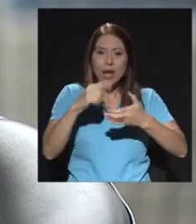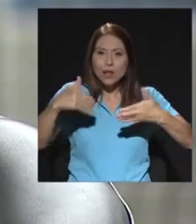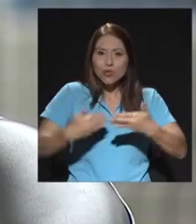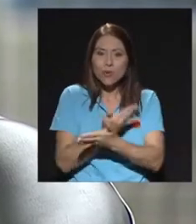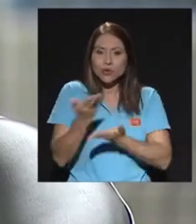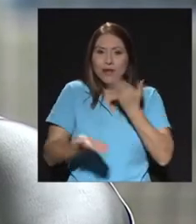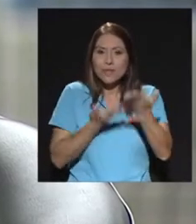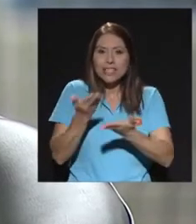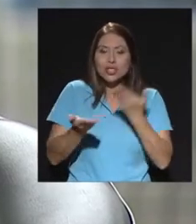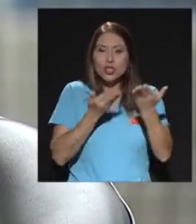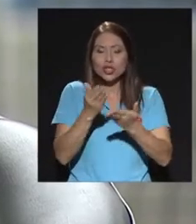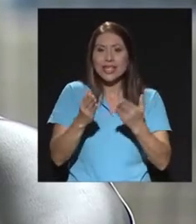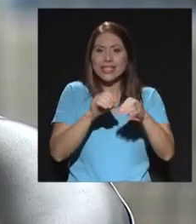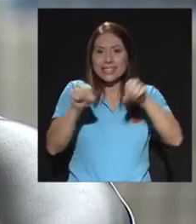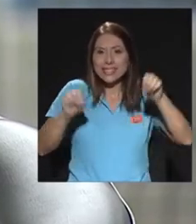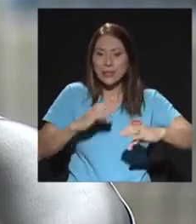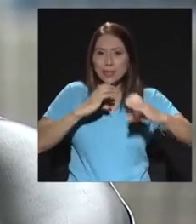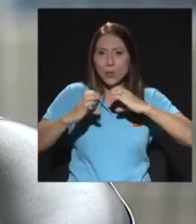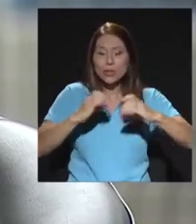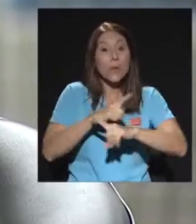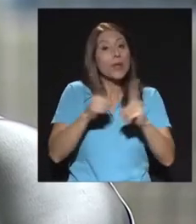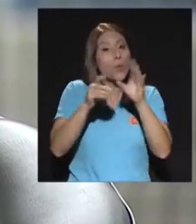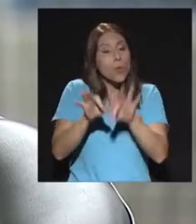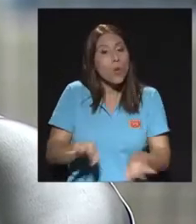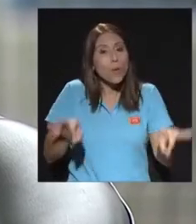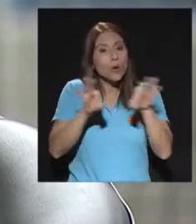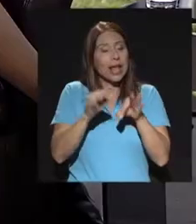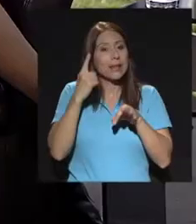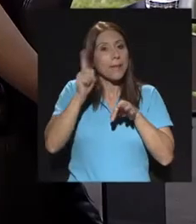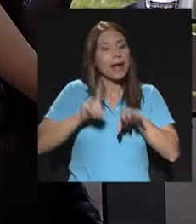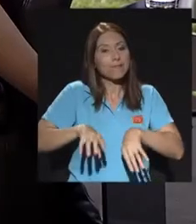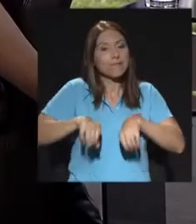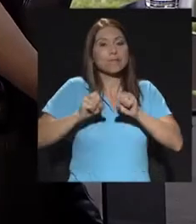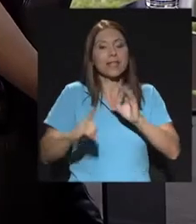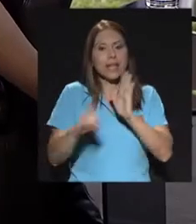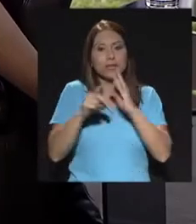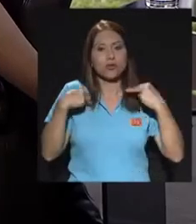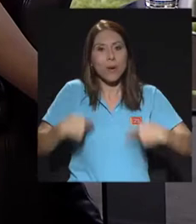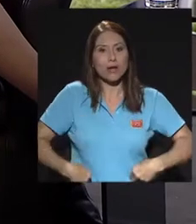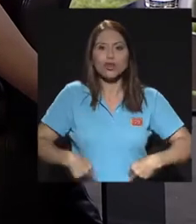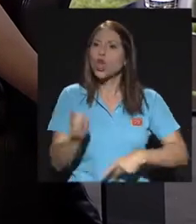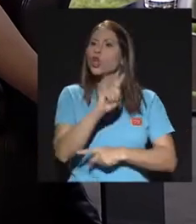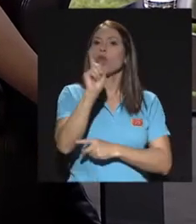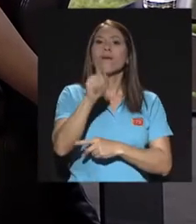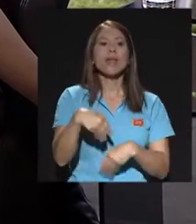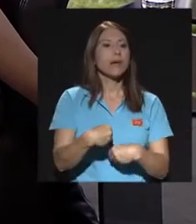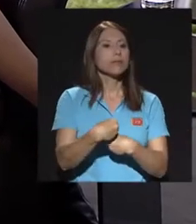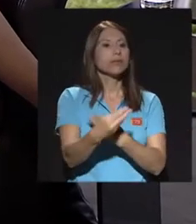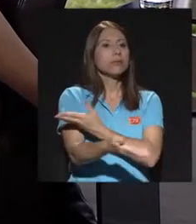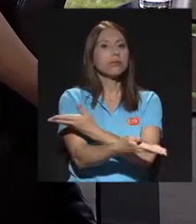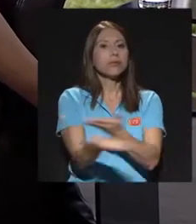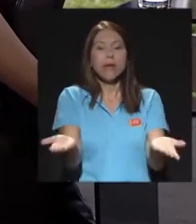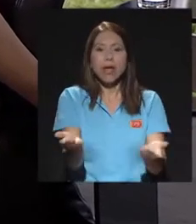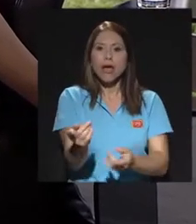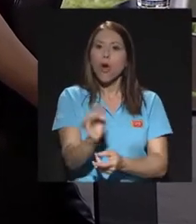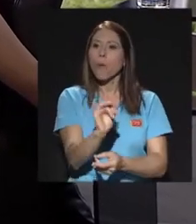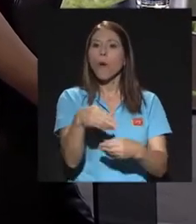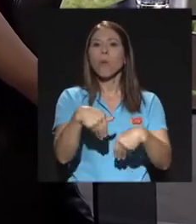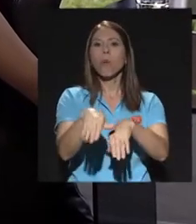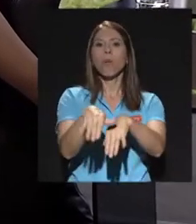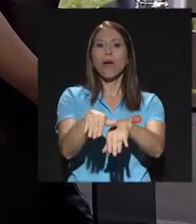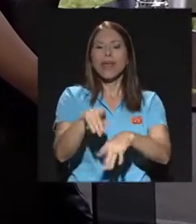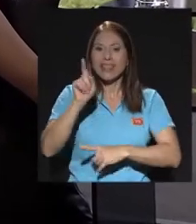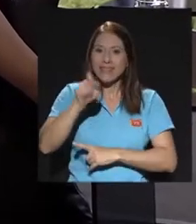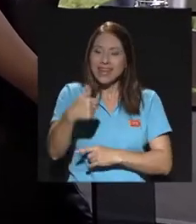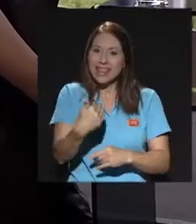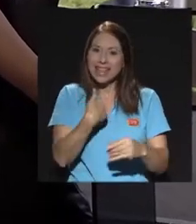que es estratégico para el ejercicio de derechos humanos, no debería de estar a la libre, debería de tener una estricta